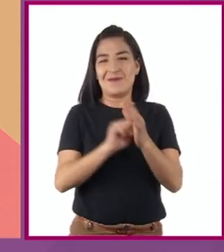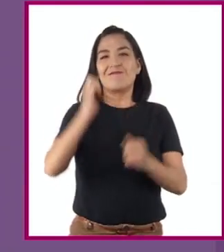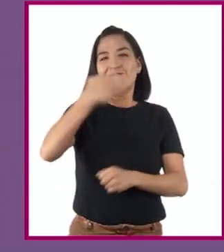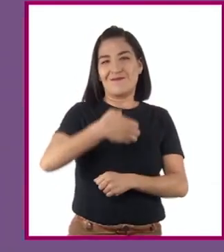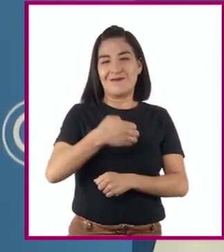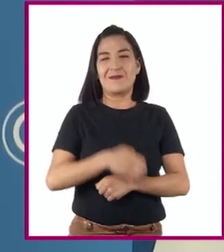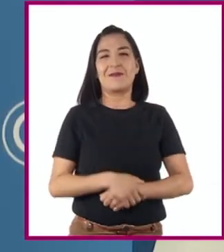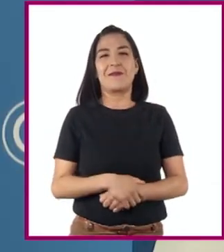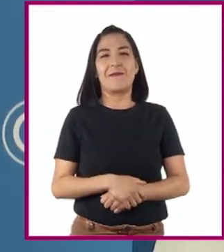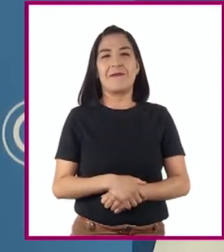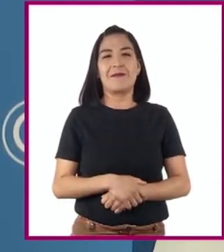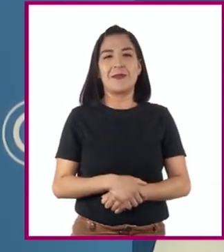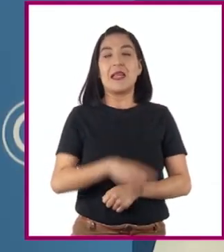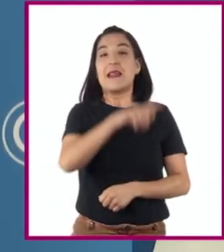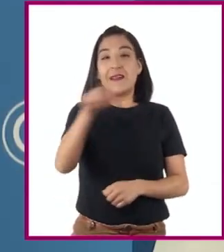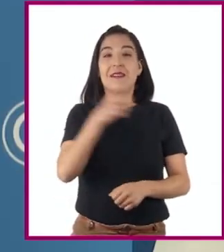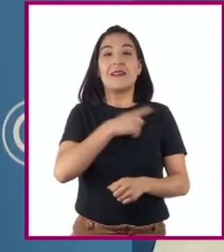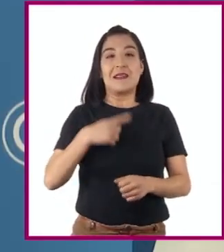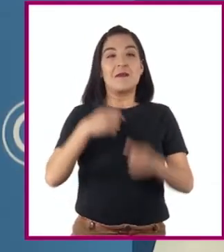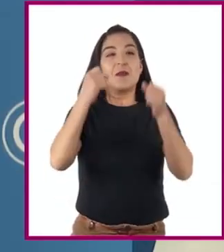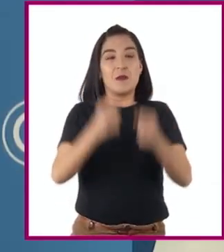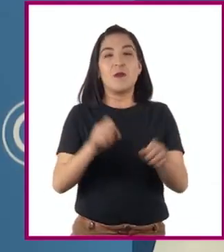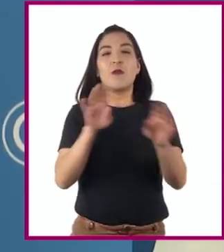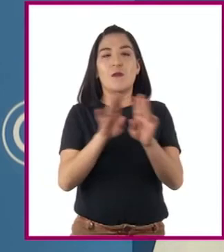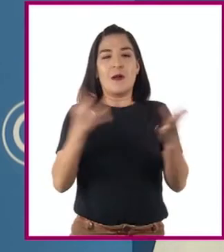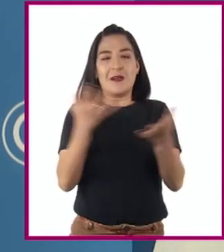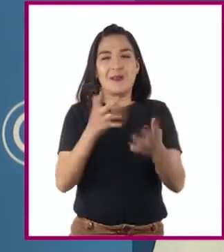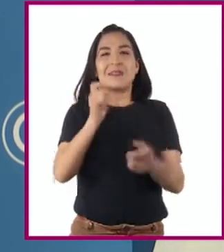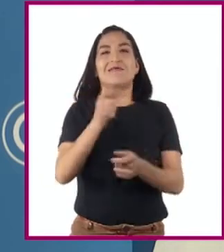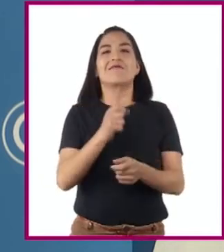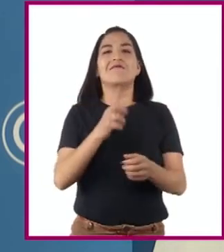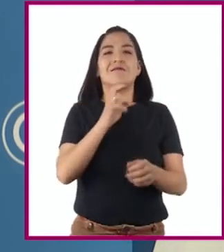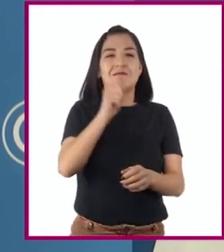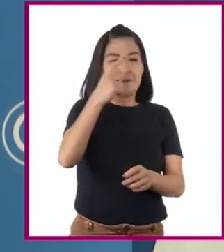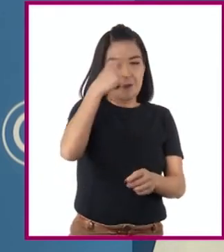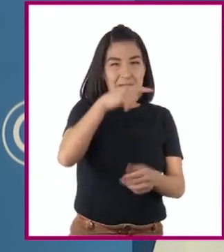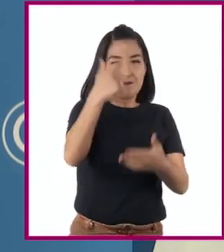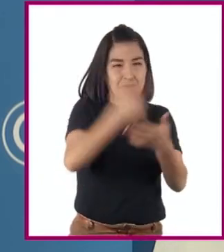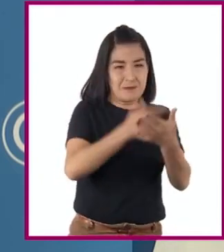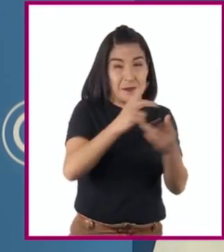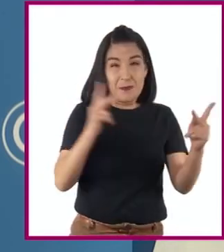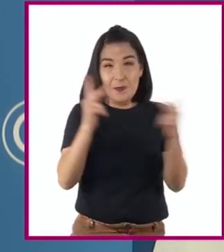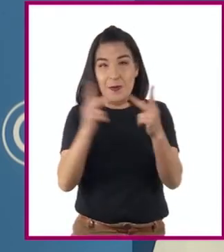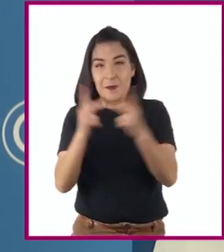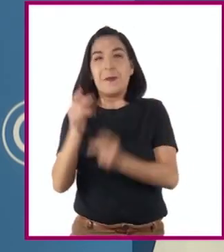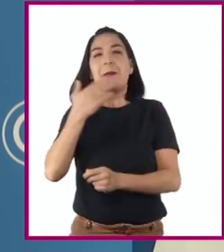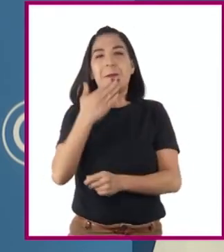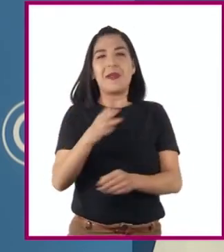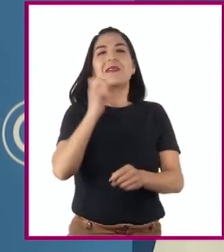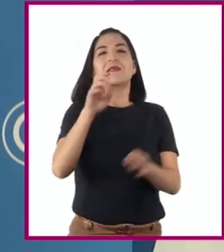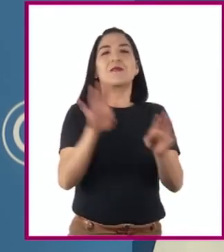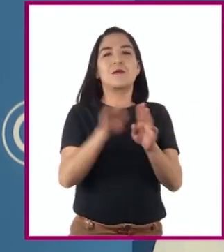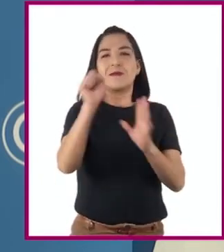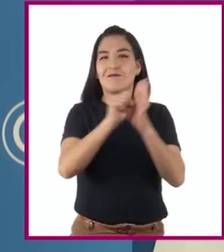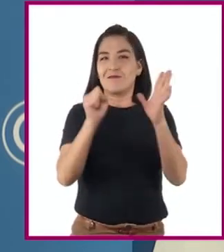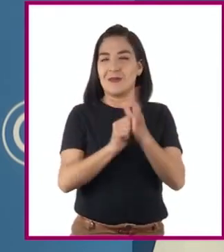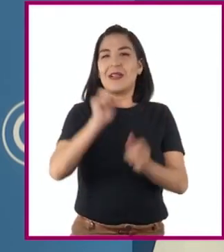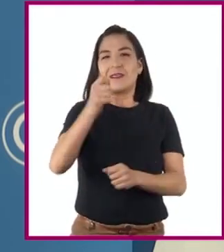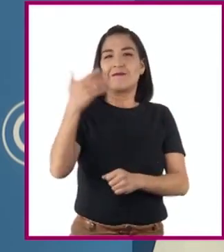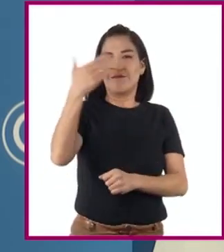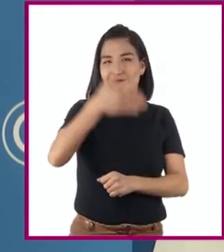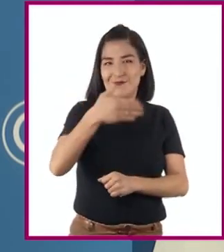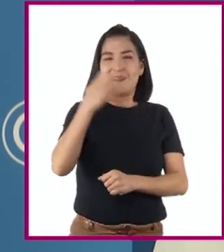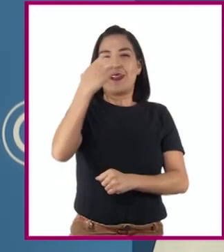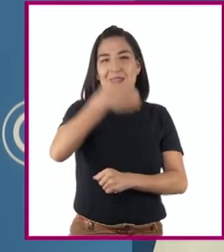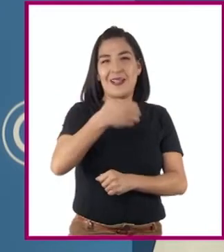ecuaciones. Es importante realizar la comprobación de los valores de las incógnitas en un sistema de ecuaciones